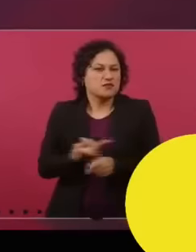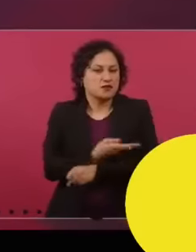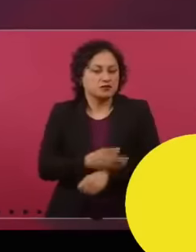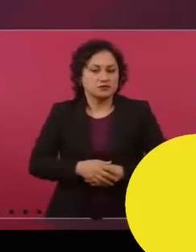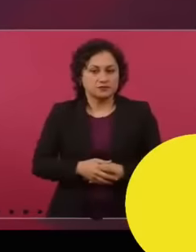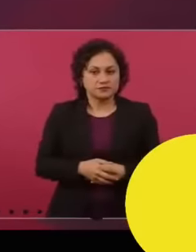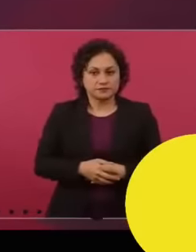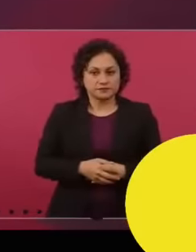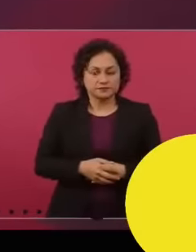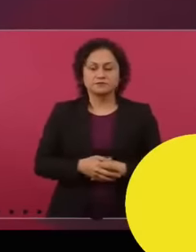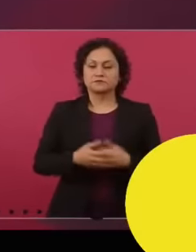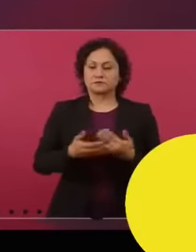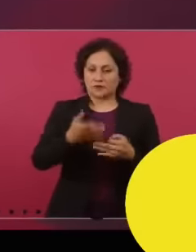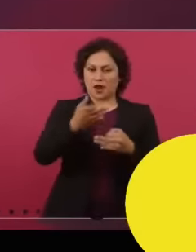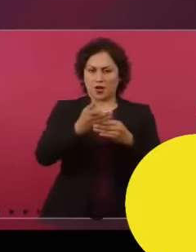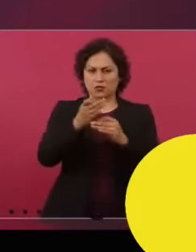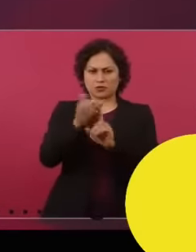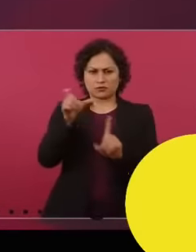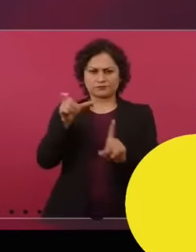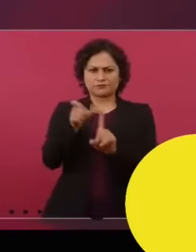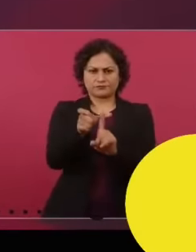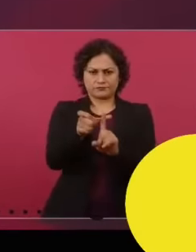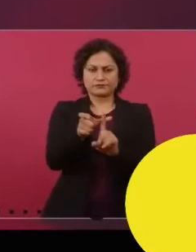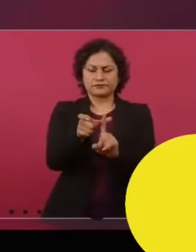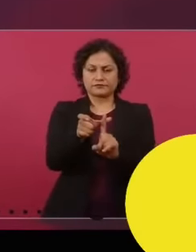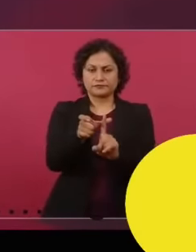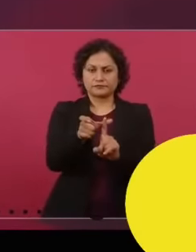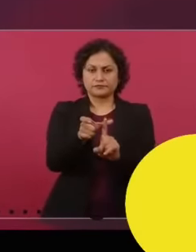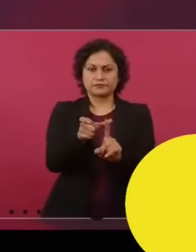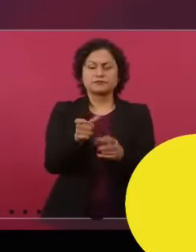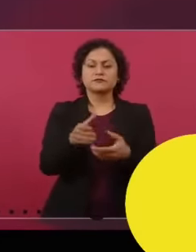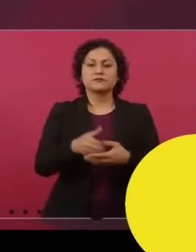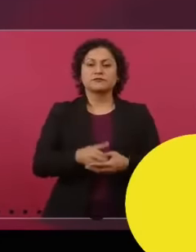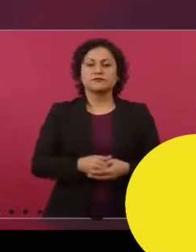está protegiendo. Ya